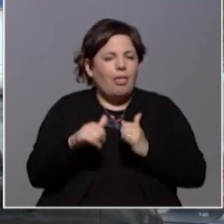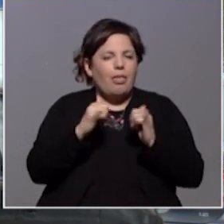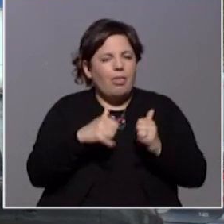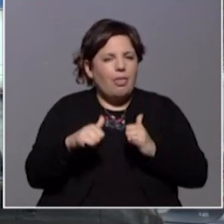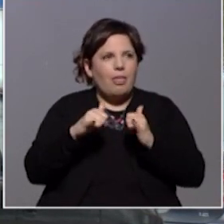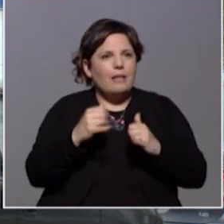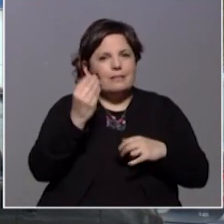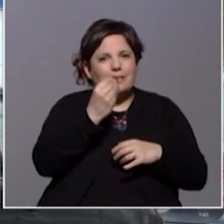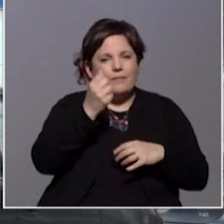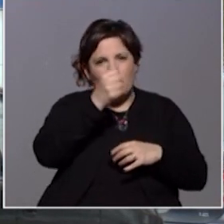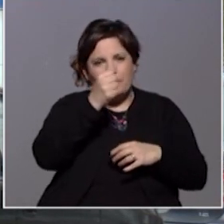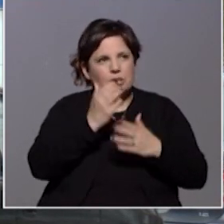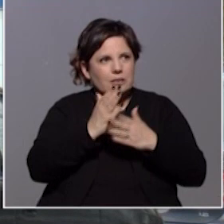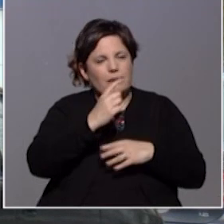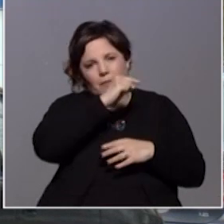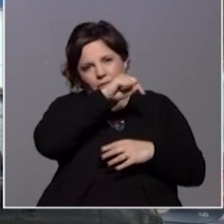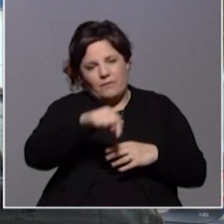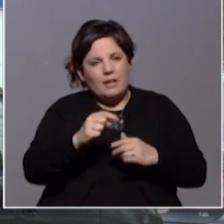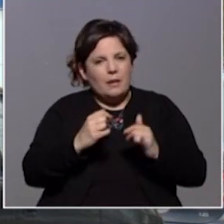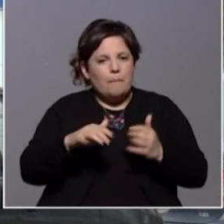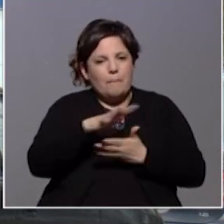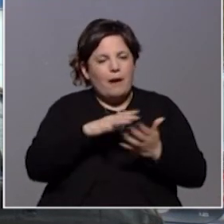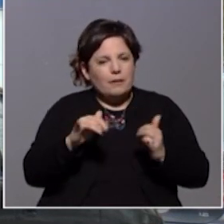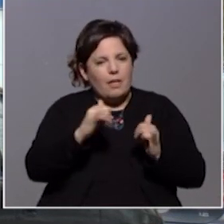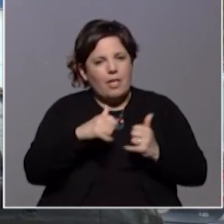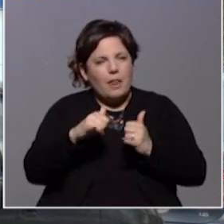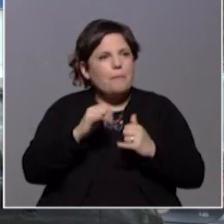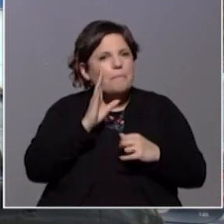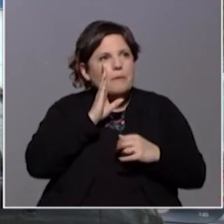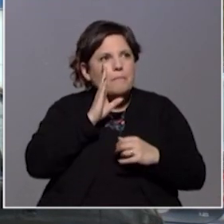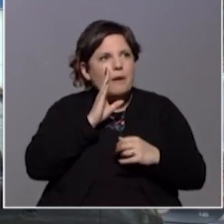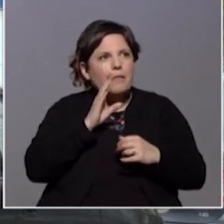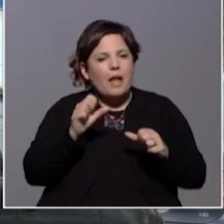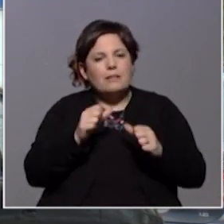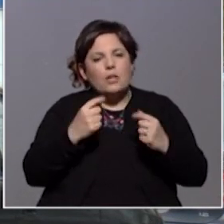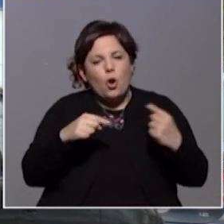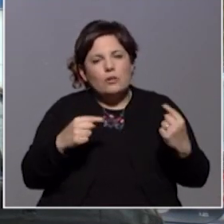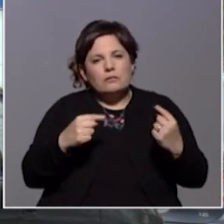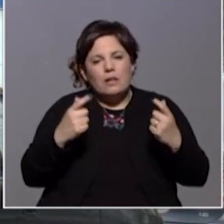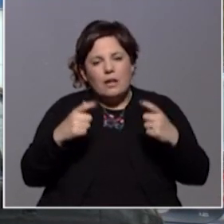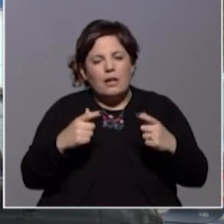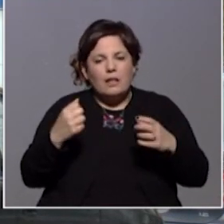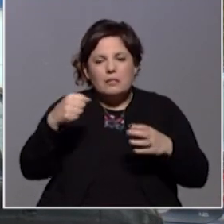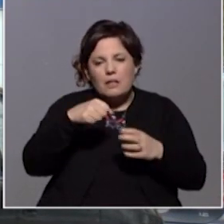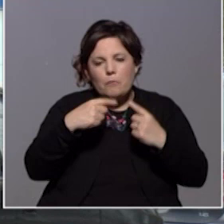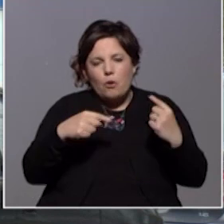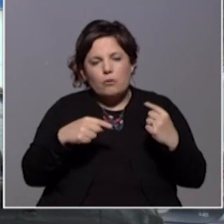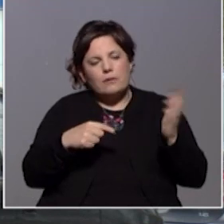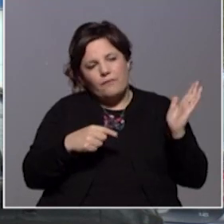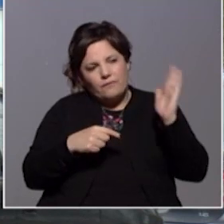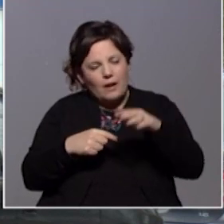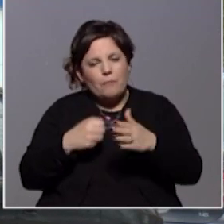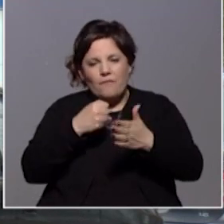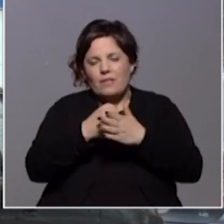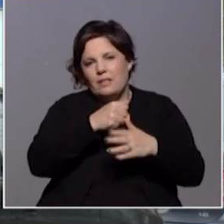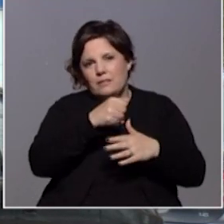Era sábado, domingo, matemático que veníamos. Entonces siempre, mi madre hacía sus cosas caseras, su termo con cosas, sí, bien, todos los